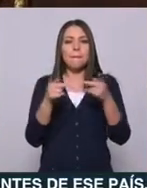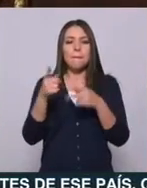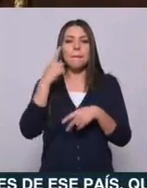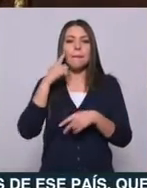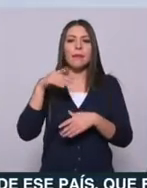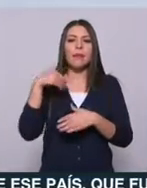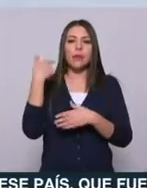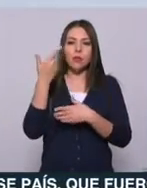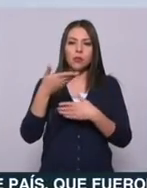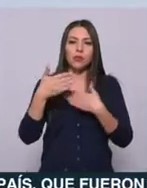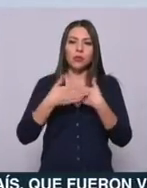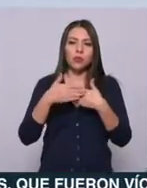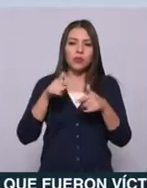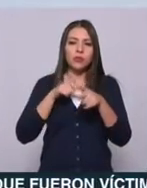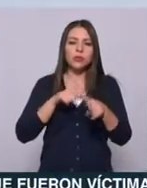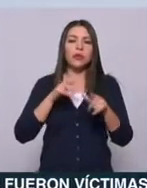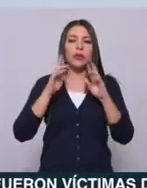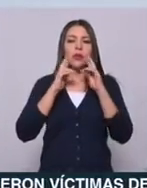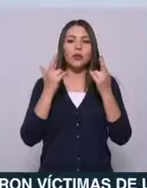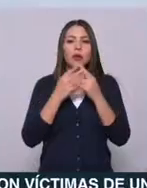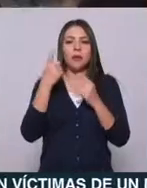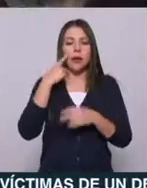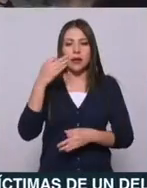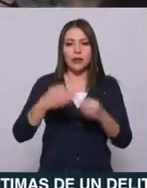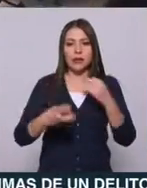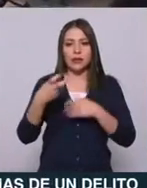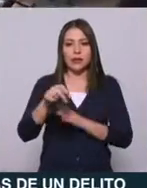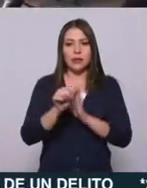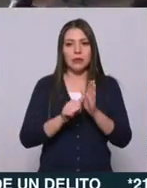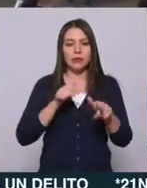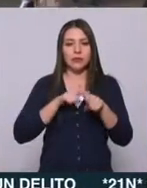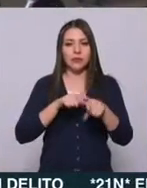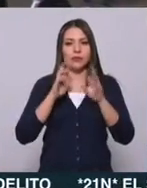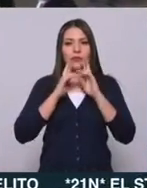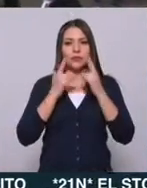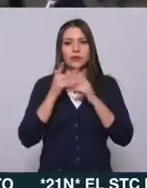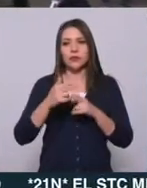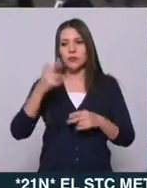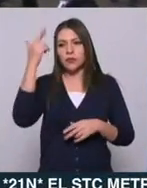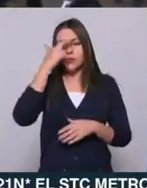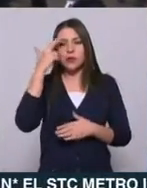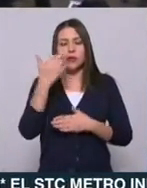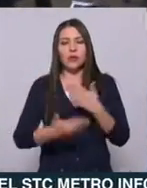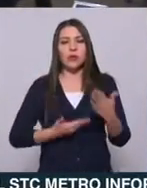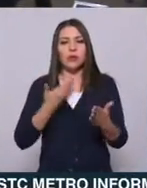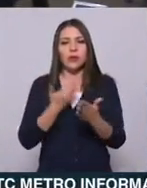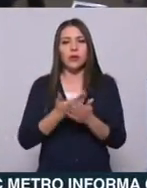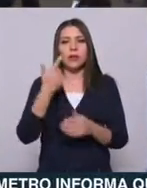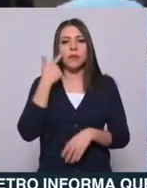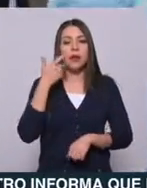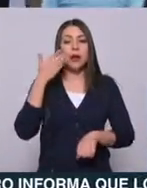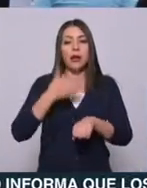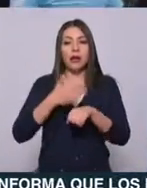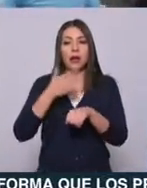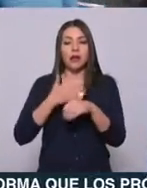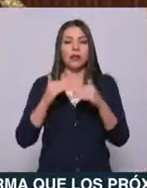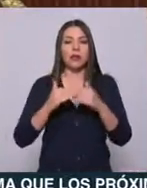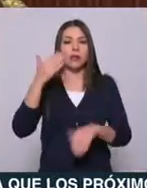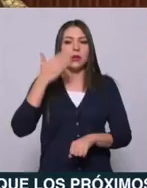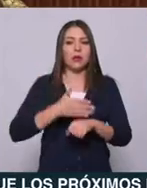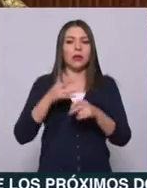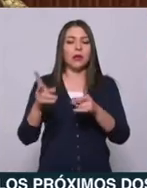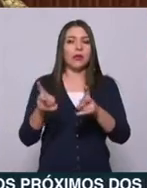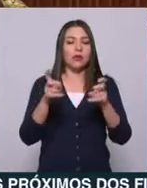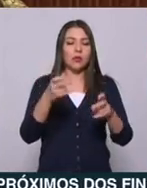de sesiones que se citó para finales de este mes. En esta sesión se analizarán las propuestas de incremento a las sanciones de delitos como robo a celular,